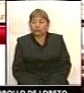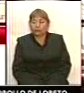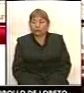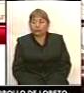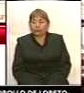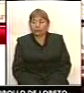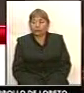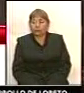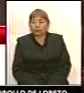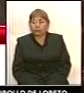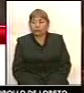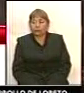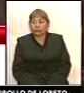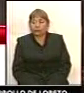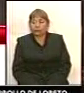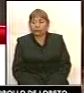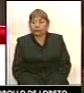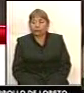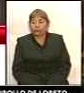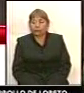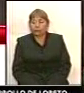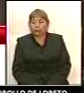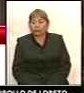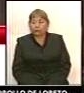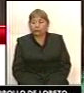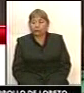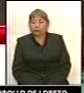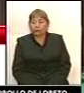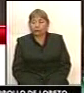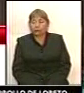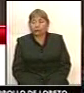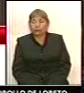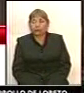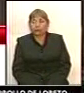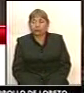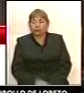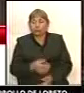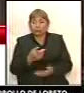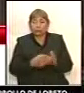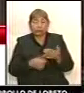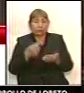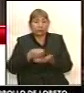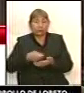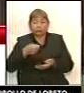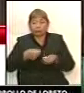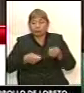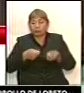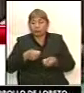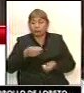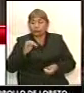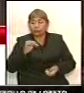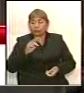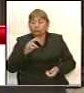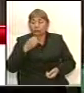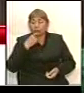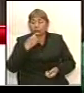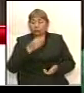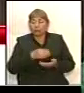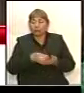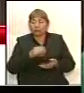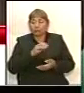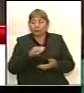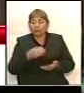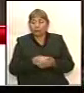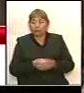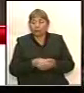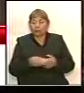Para terminar. Gracias, presidente. María consolidada. Y por el cliente, los intereses compensatorios, los intereses moratorios y otros gastos, cargos asociados